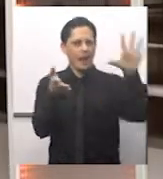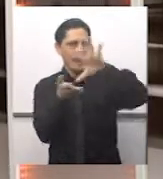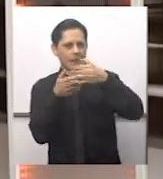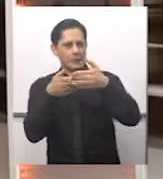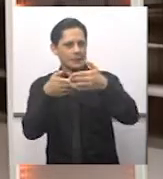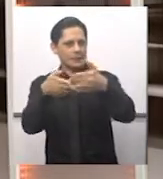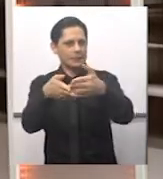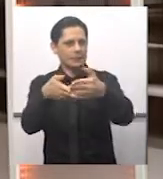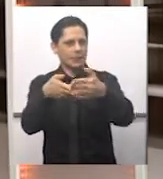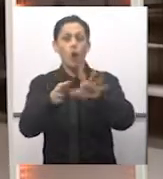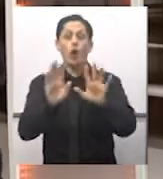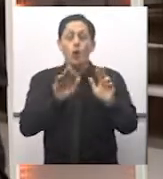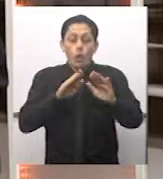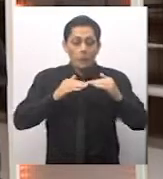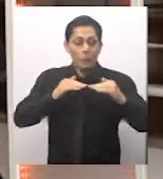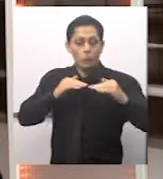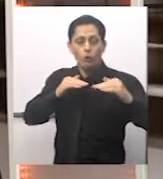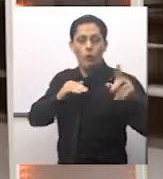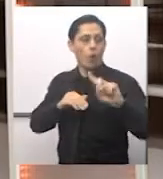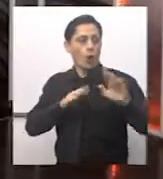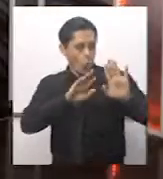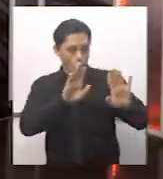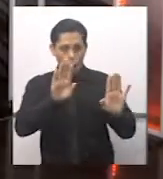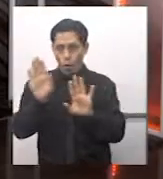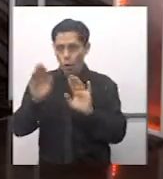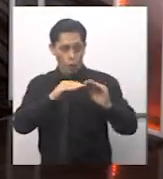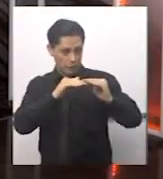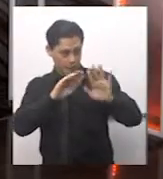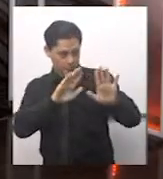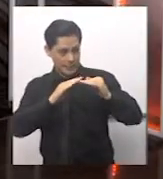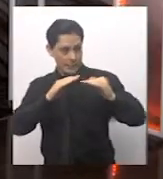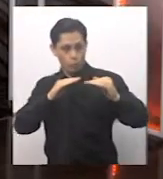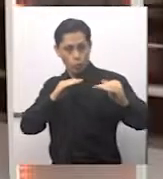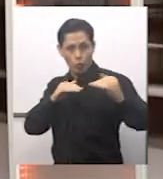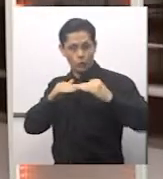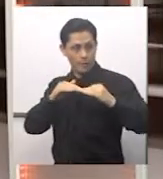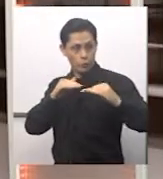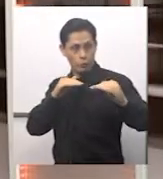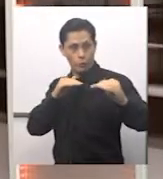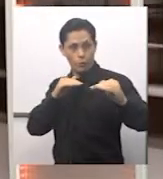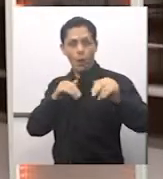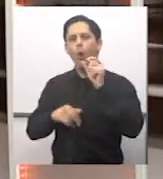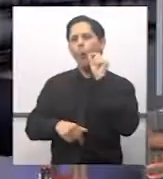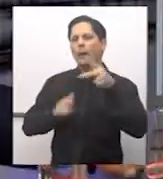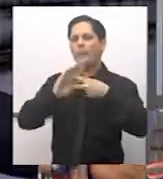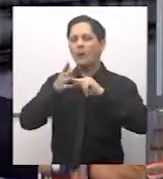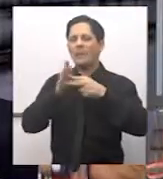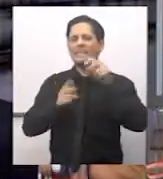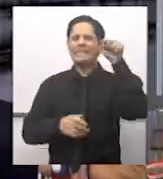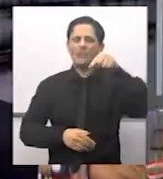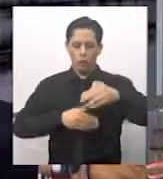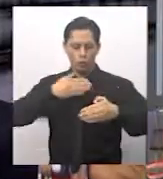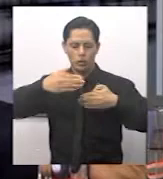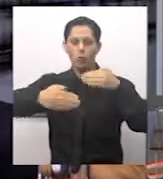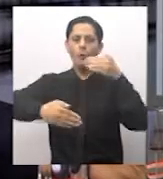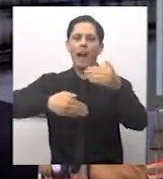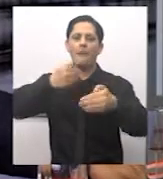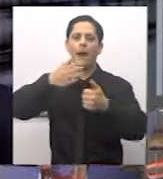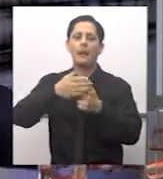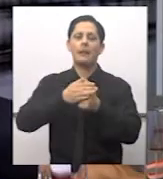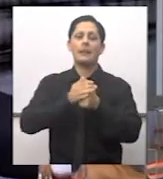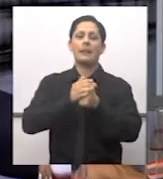lo menos así se señaló desde en la primera semana. ¿Cuál era el problema? Que si esto continuaba, la capacidad de San